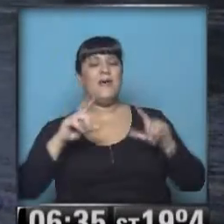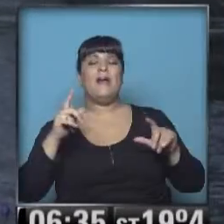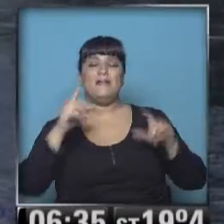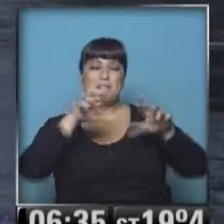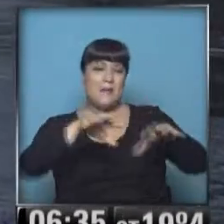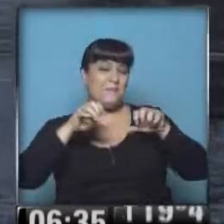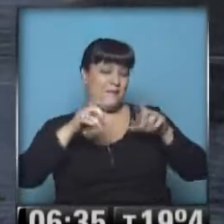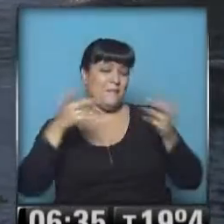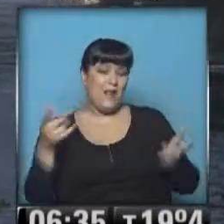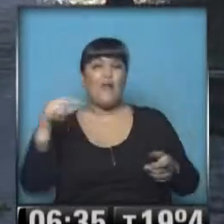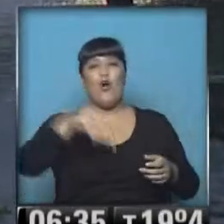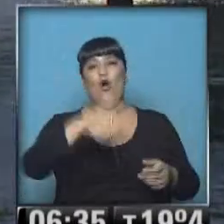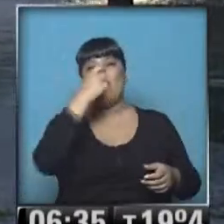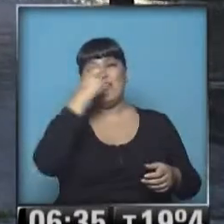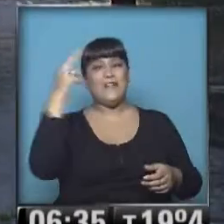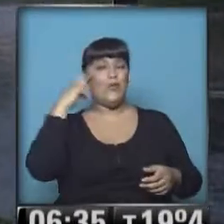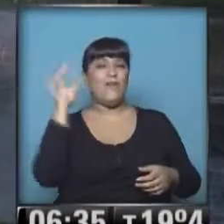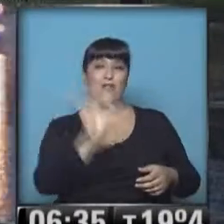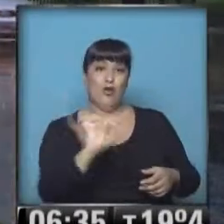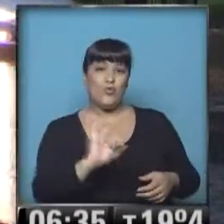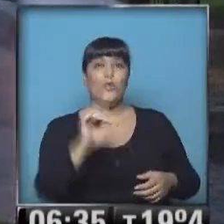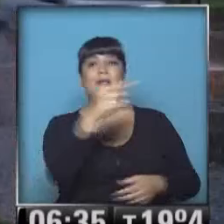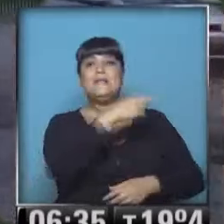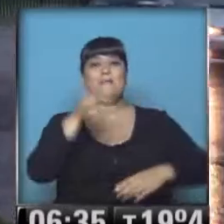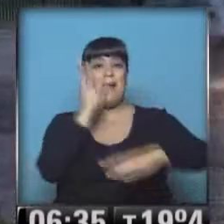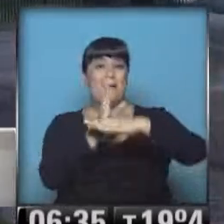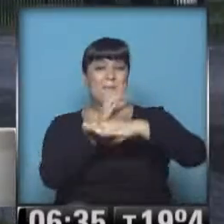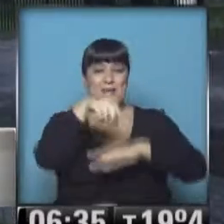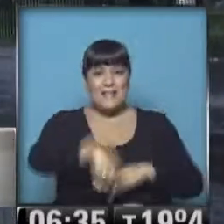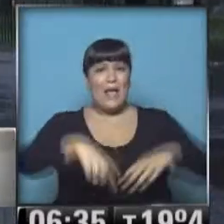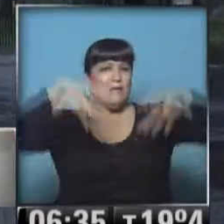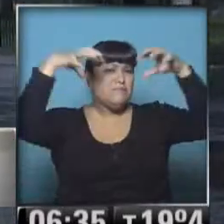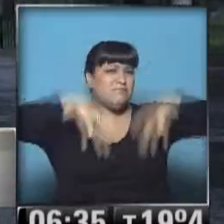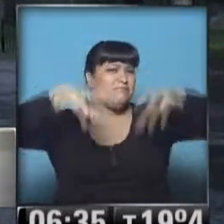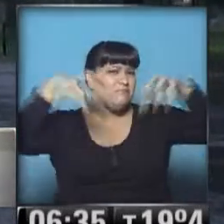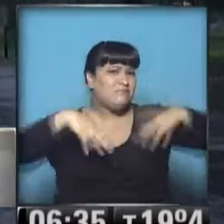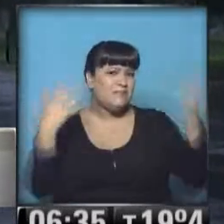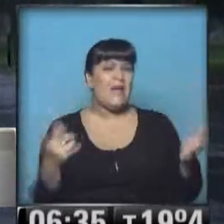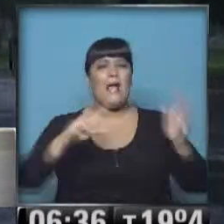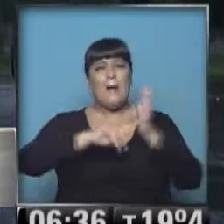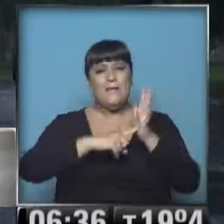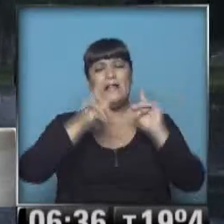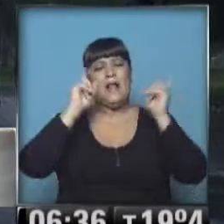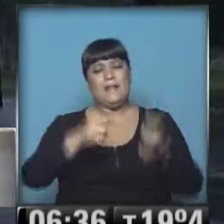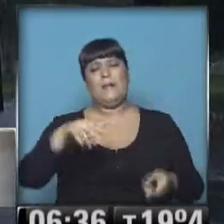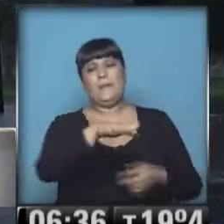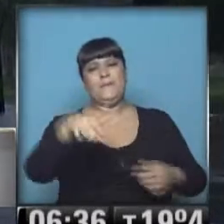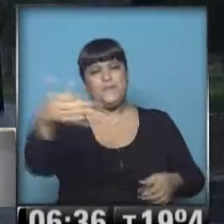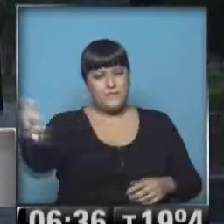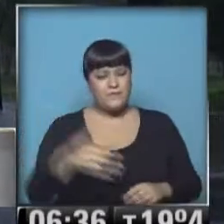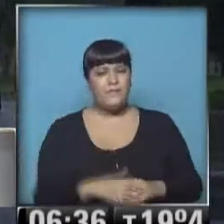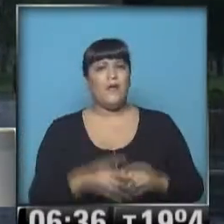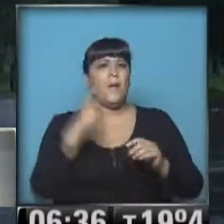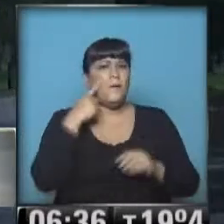miércoles 29 de octubre. Estamos a mitad de semana y pasadísimos por agua, por Capital Federal y sus alrededores. Nadia,